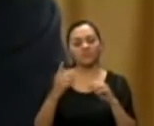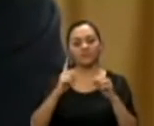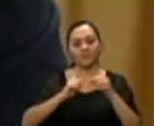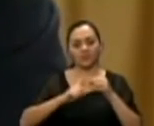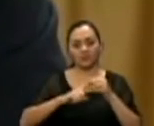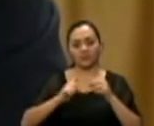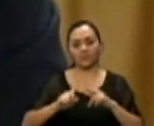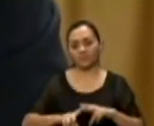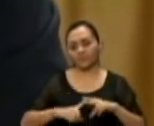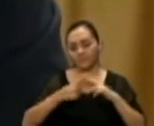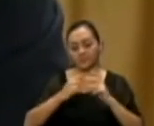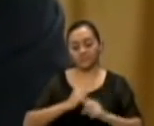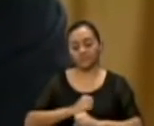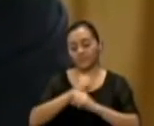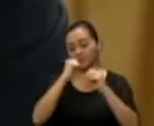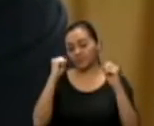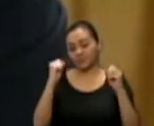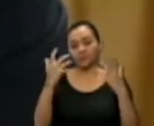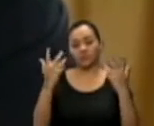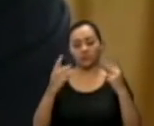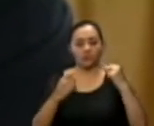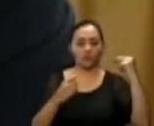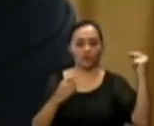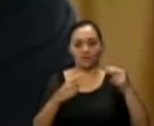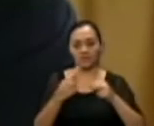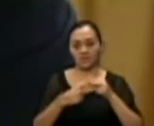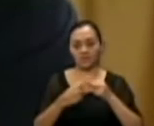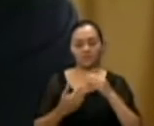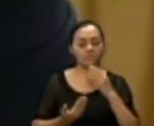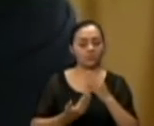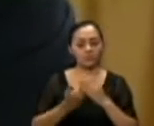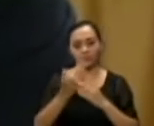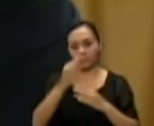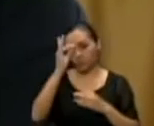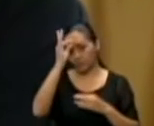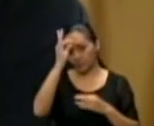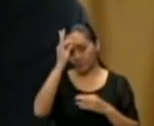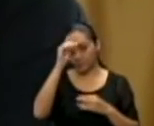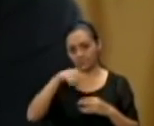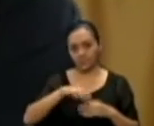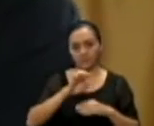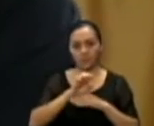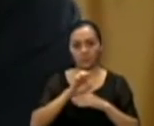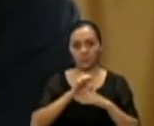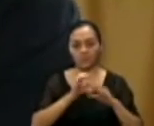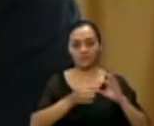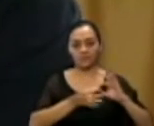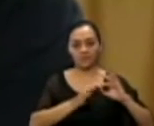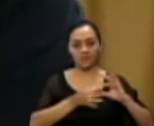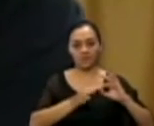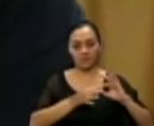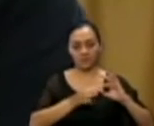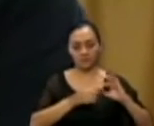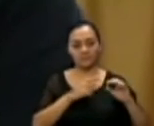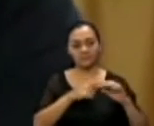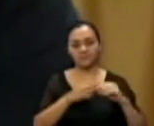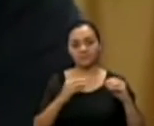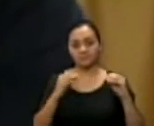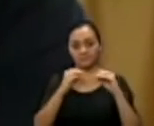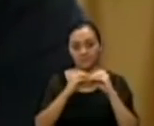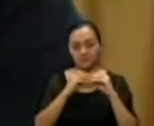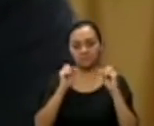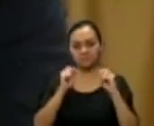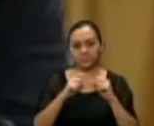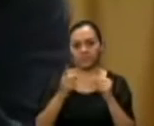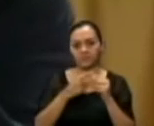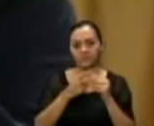temprano visitantes sobre espectacular el más moderno hospital en estos momentos en ecuador el hospital docente de calderón que además el